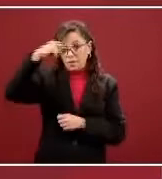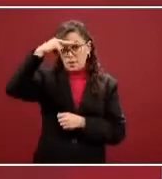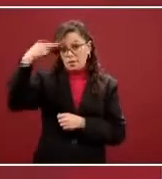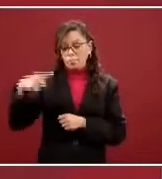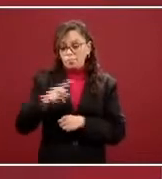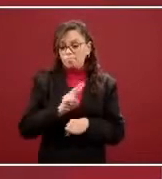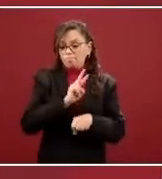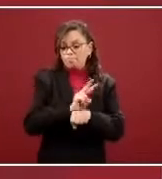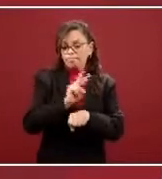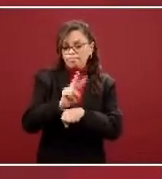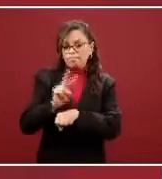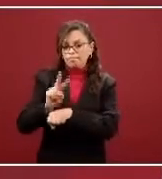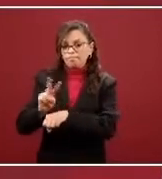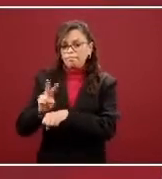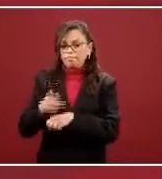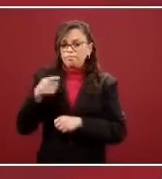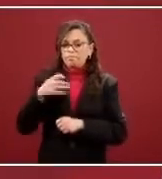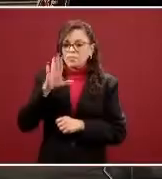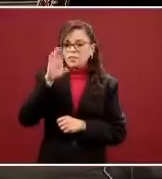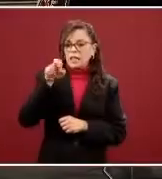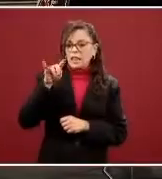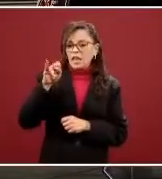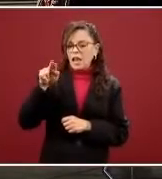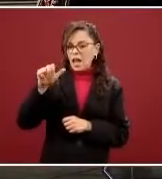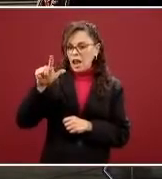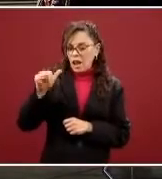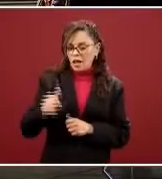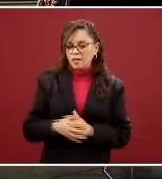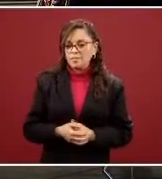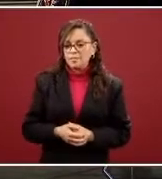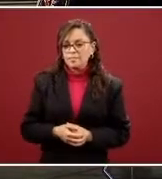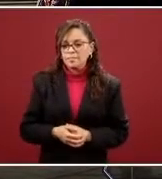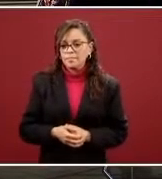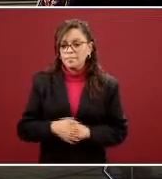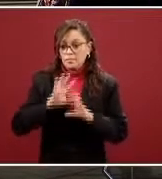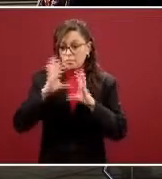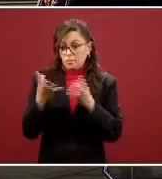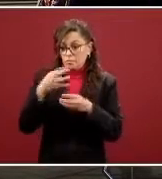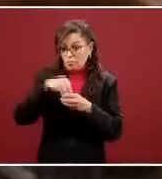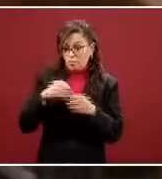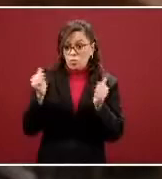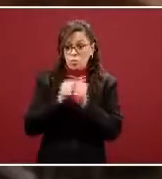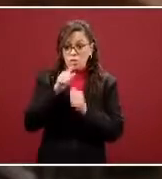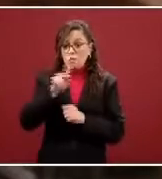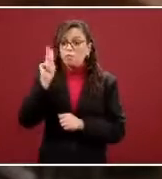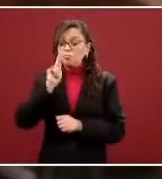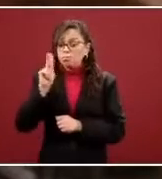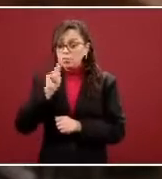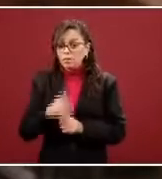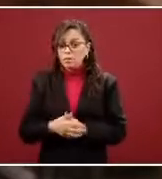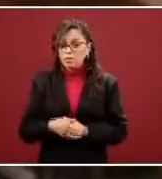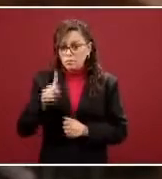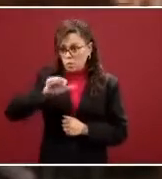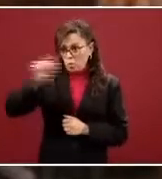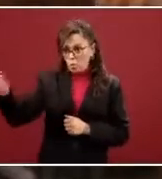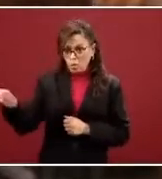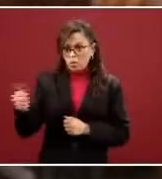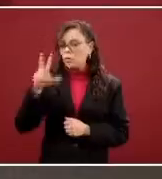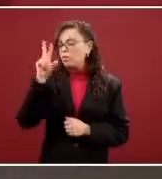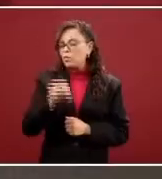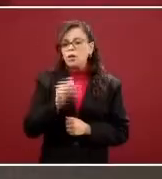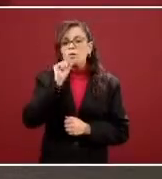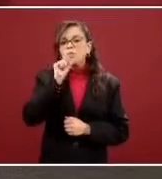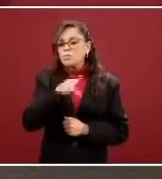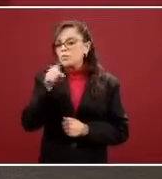vigilancia centinela. Pero eso no incluye las pruebas. Incluye las pruebas. Ese es otro monitor. No, es lo mismo. El modelo